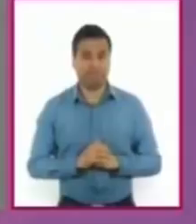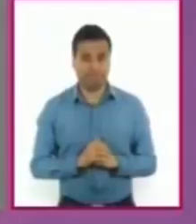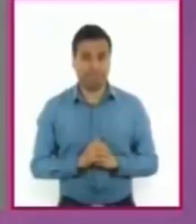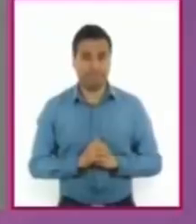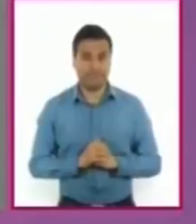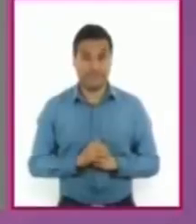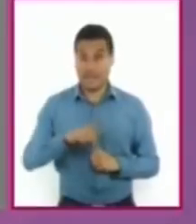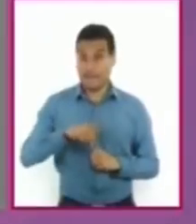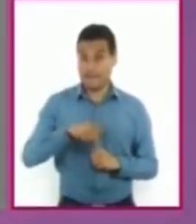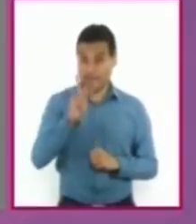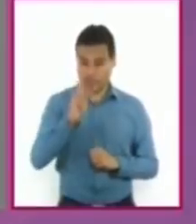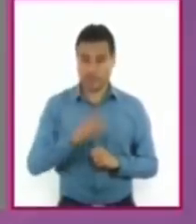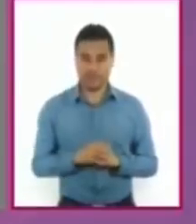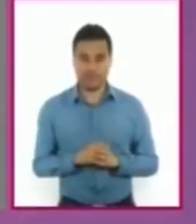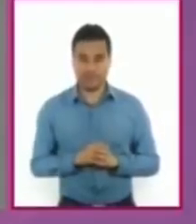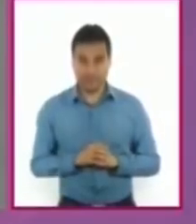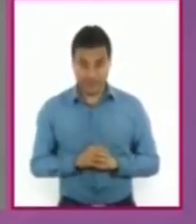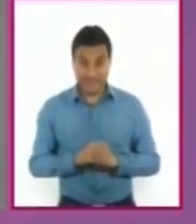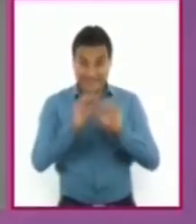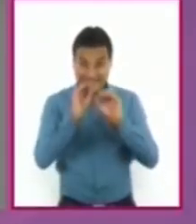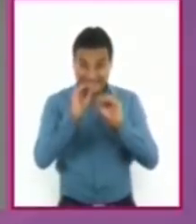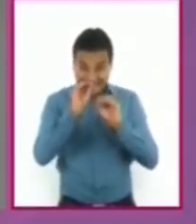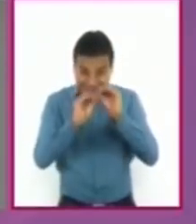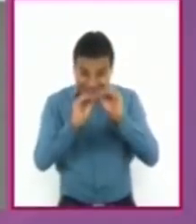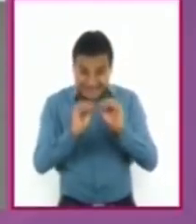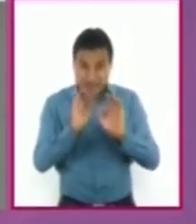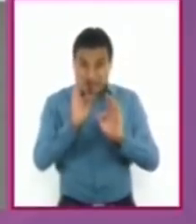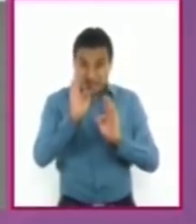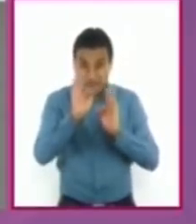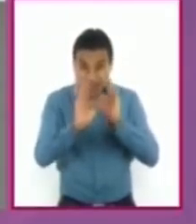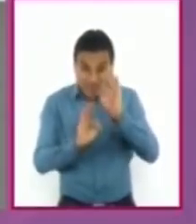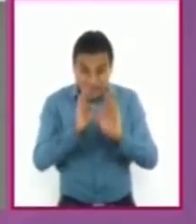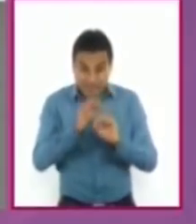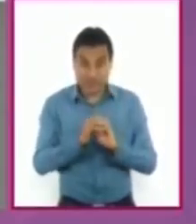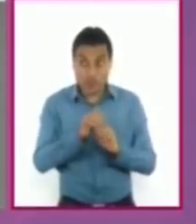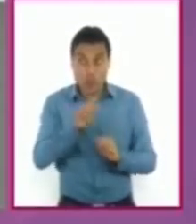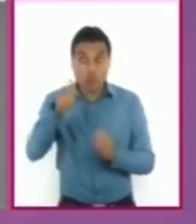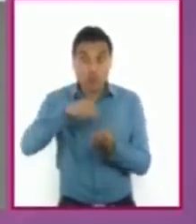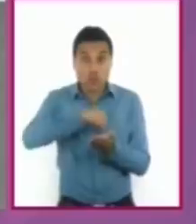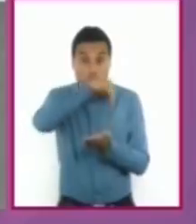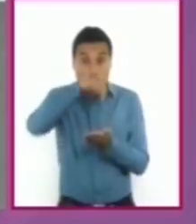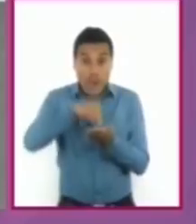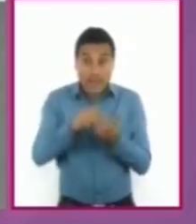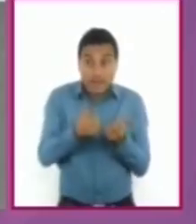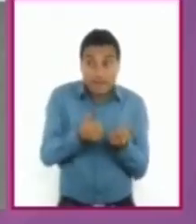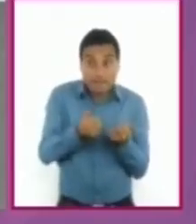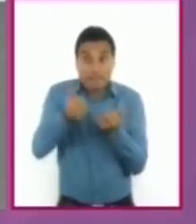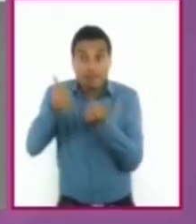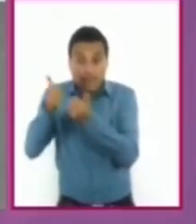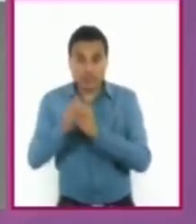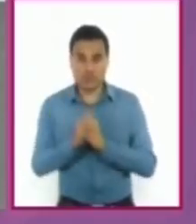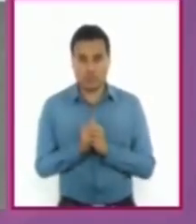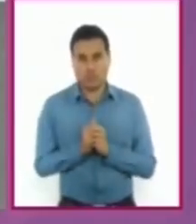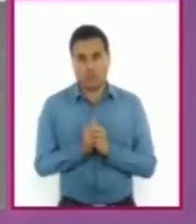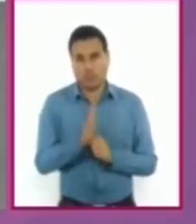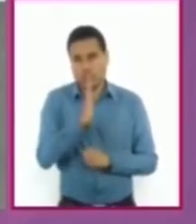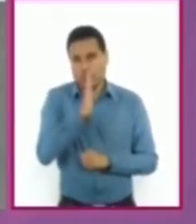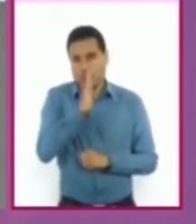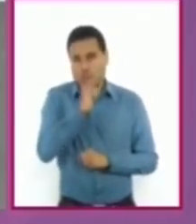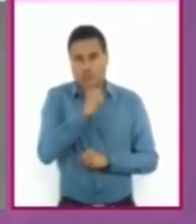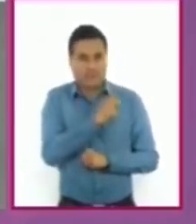Sin embargo, si para esta restauración hubiera tenido que ser trasladada a otro lugar, el movimiento hubiera requerido mucha